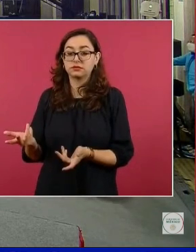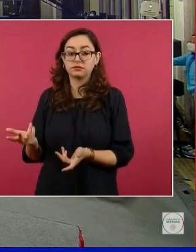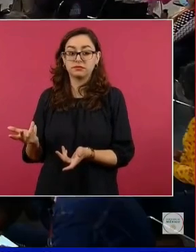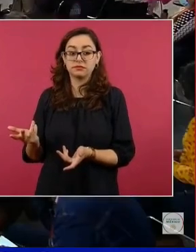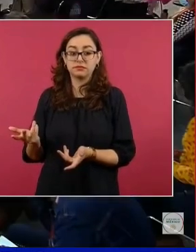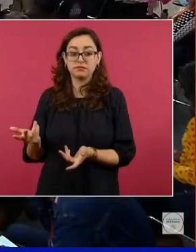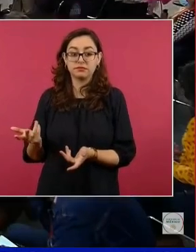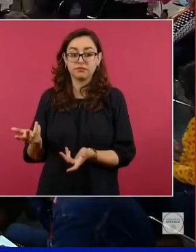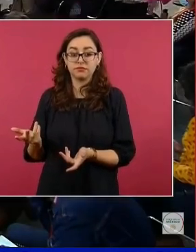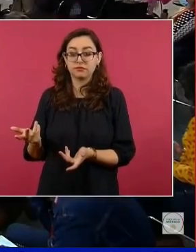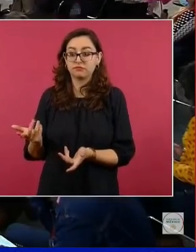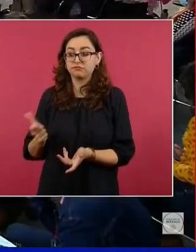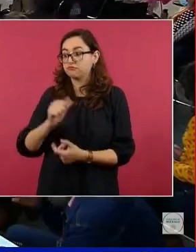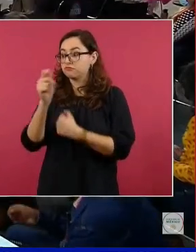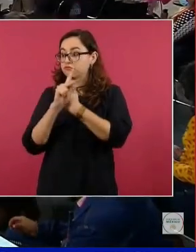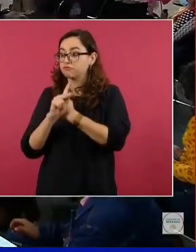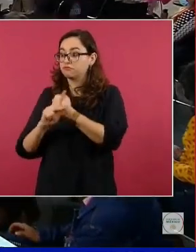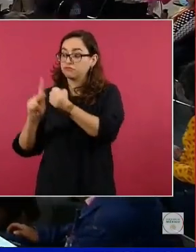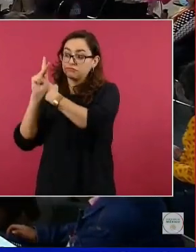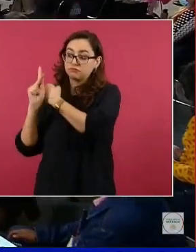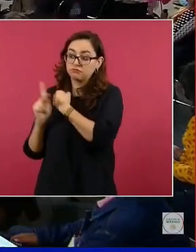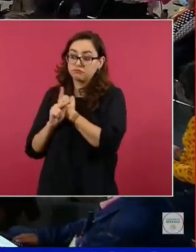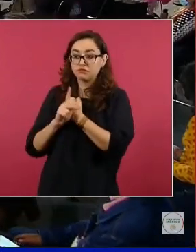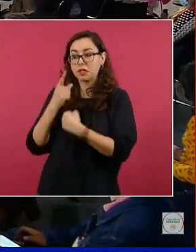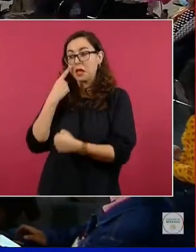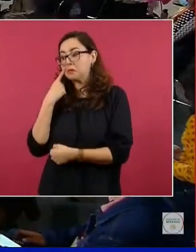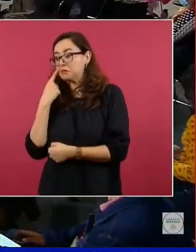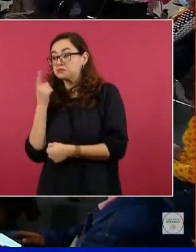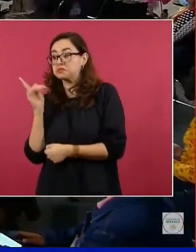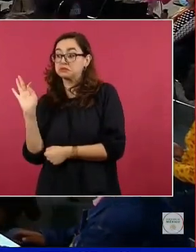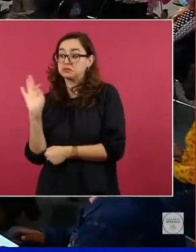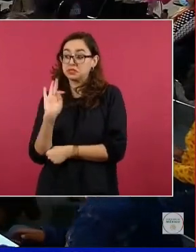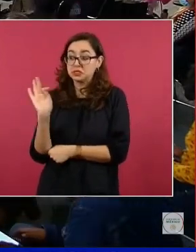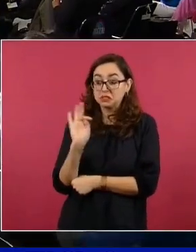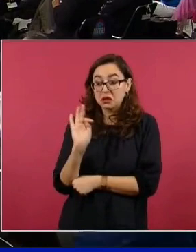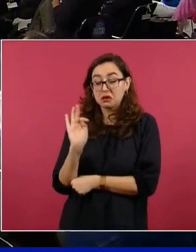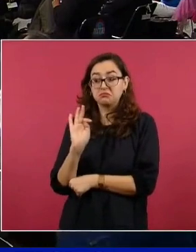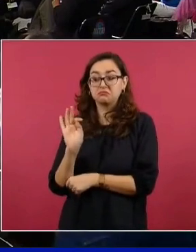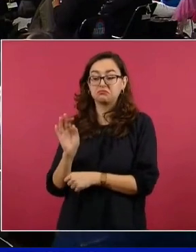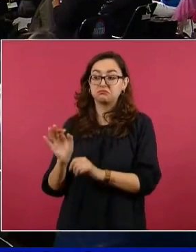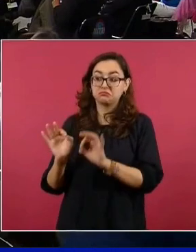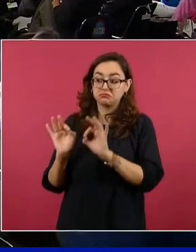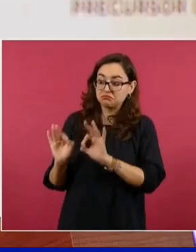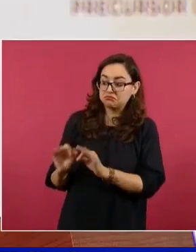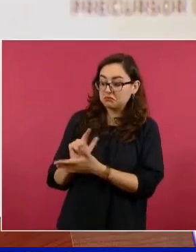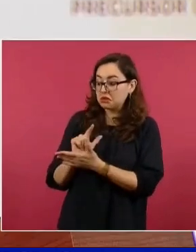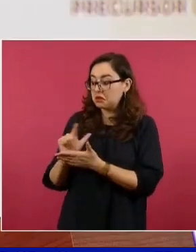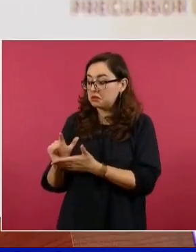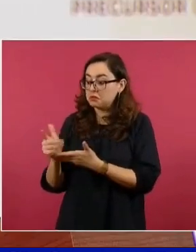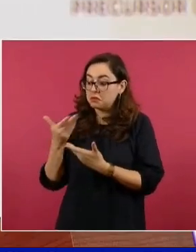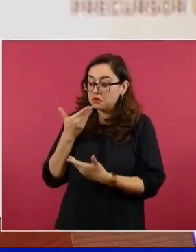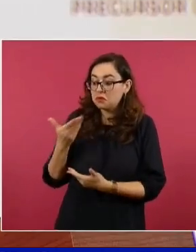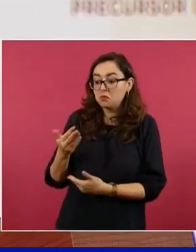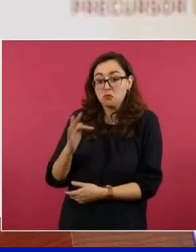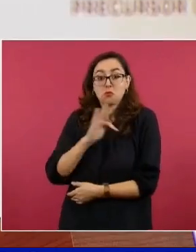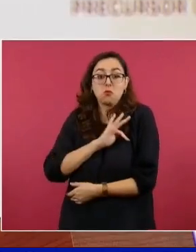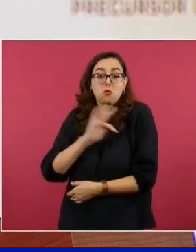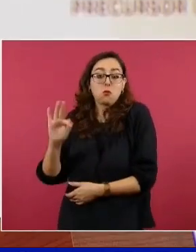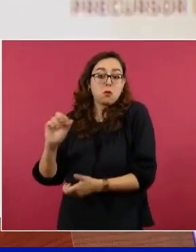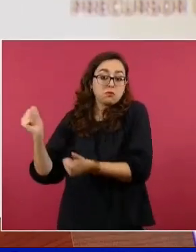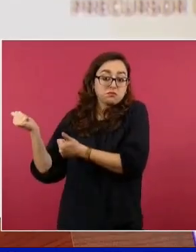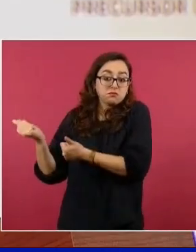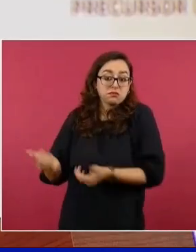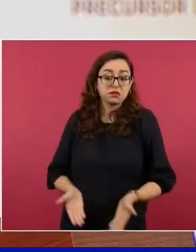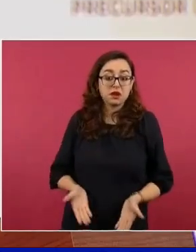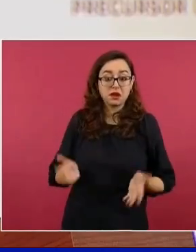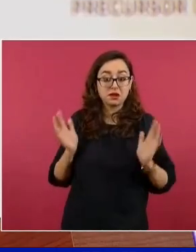o en otros países. En fin, hay que ver todo esto. Ya estamos